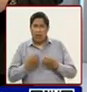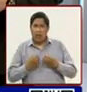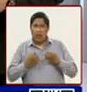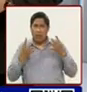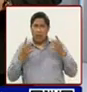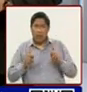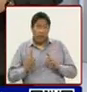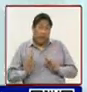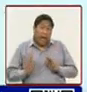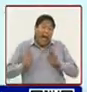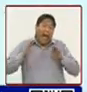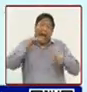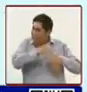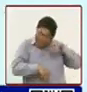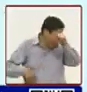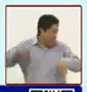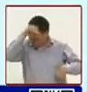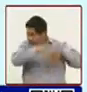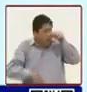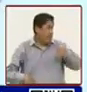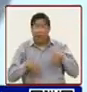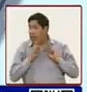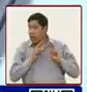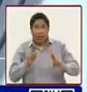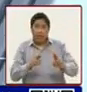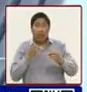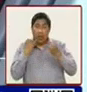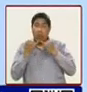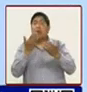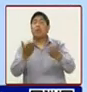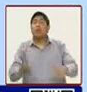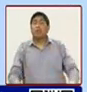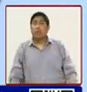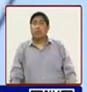lanzó al río y comenzó a nadar. Usted tiene el informe final.